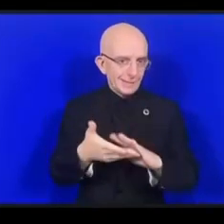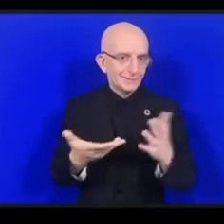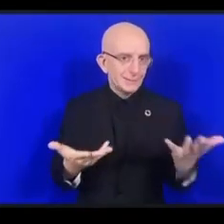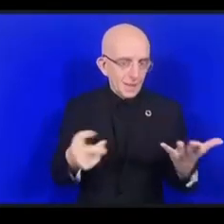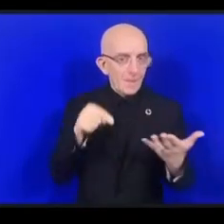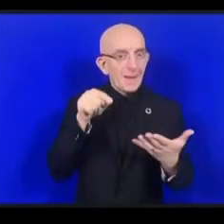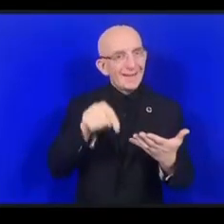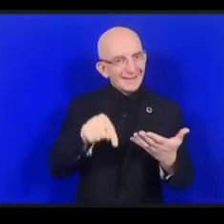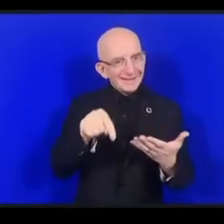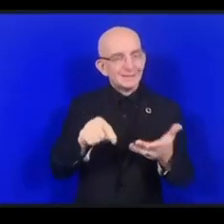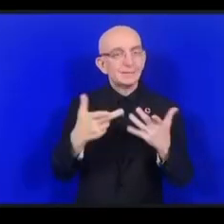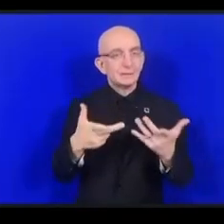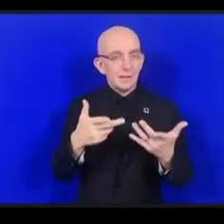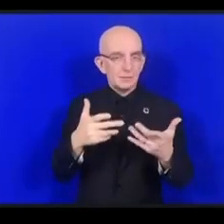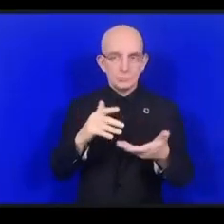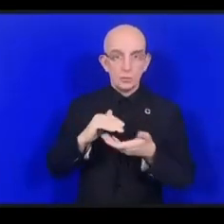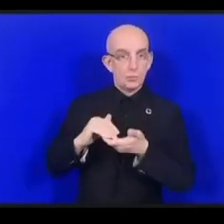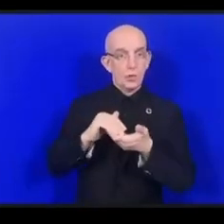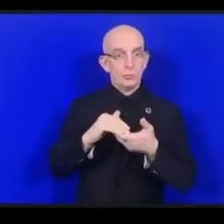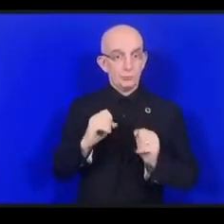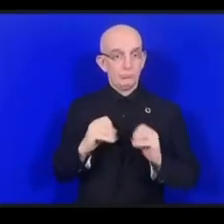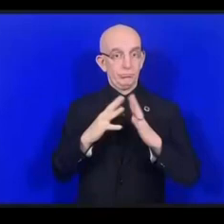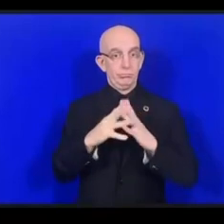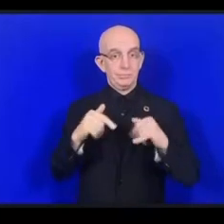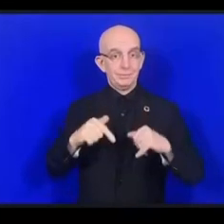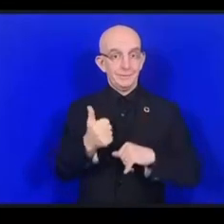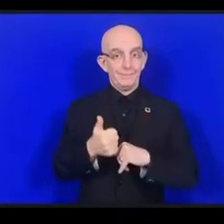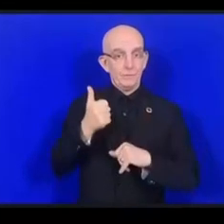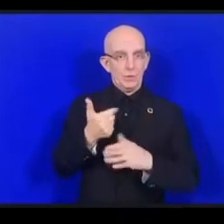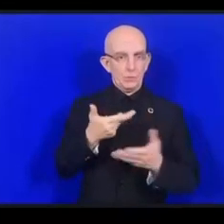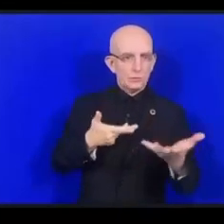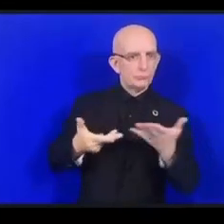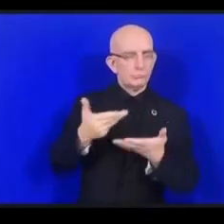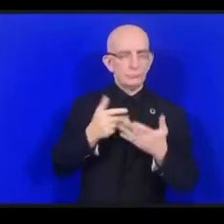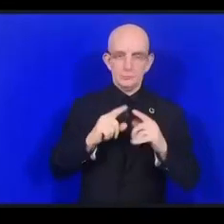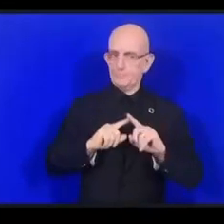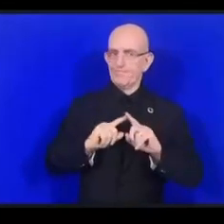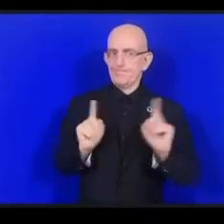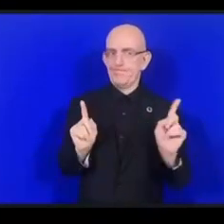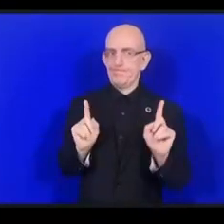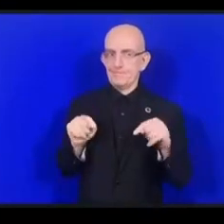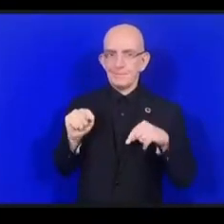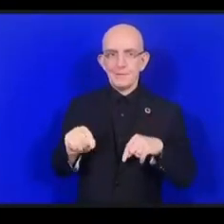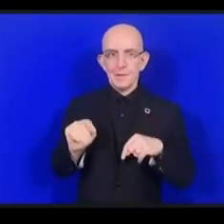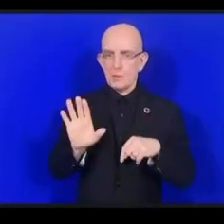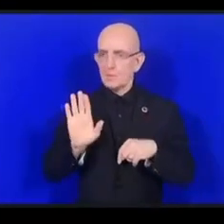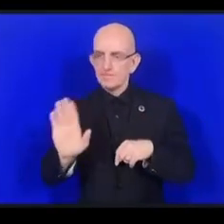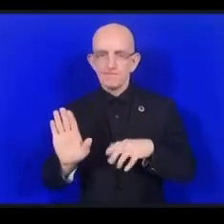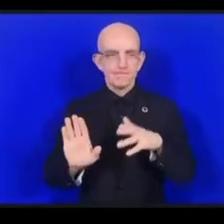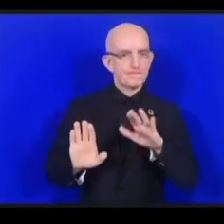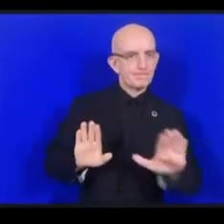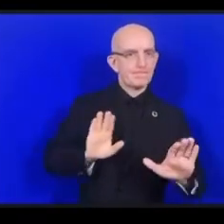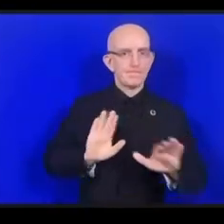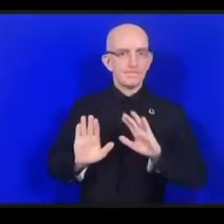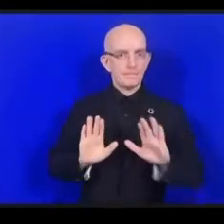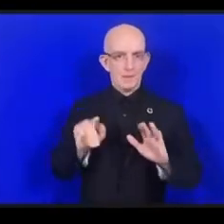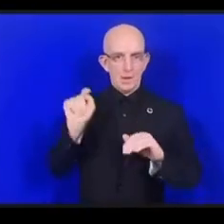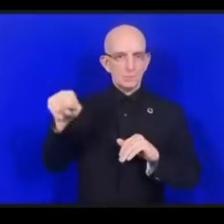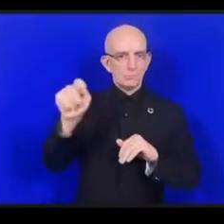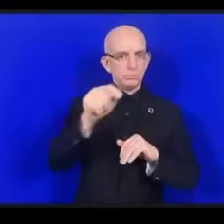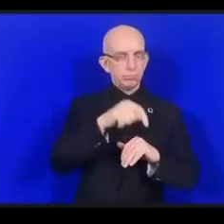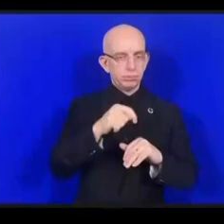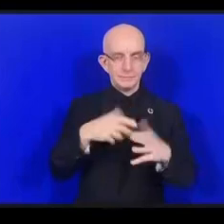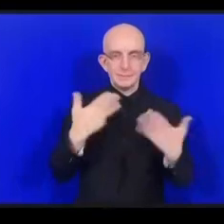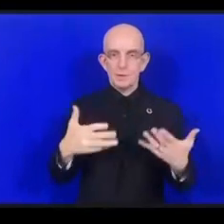son ahora sabíamos que iban a pasar cosas pero no sabíamos si iban a afectar al internet a estar en el internet se iban a ser